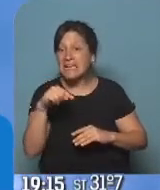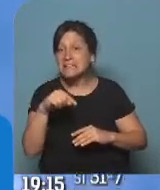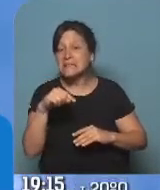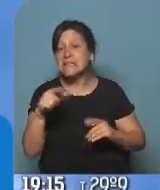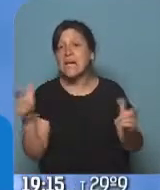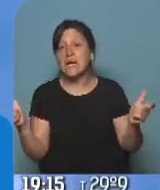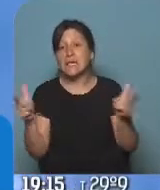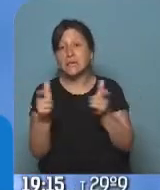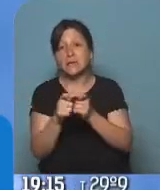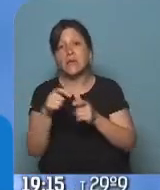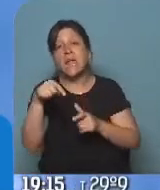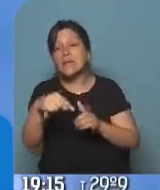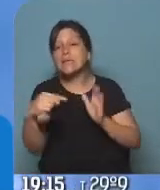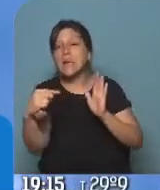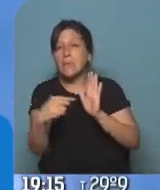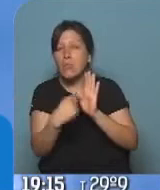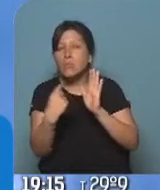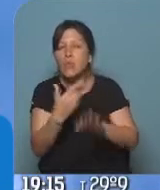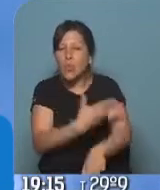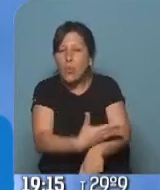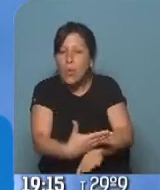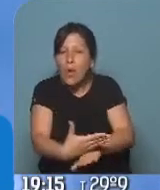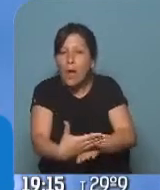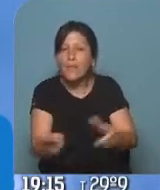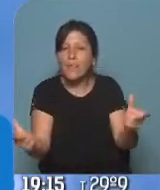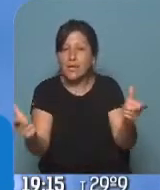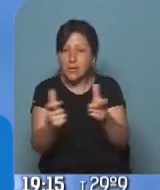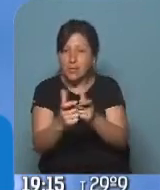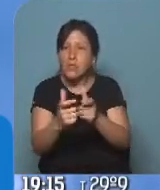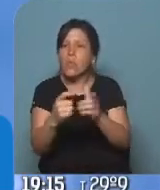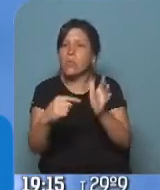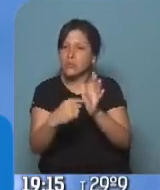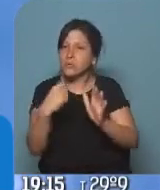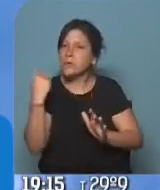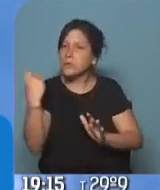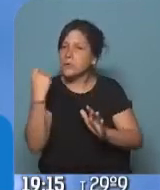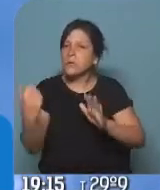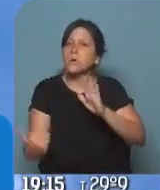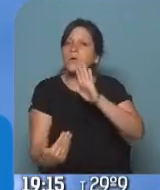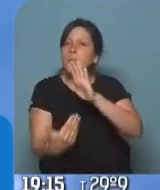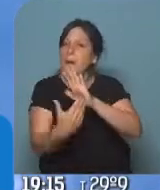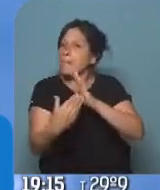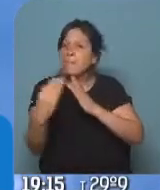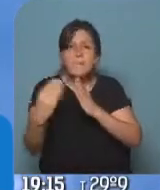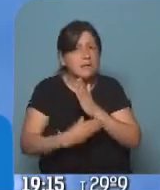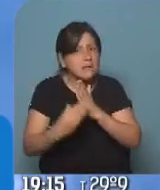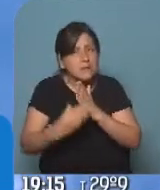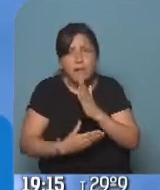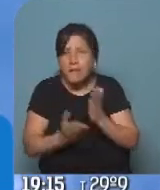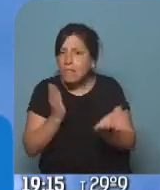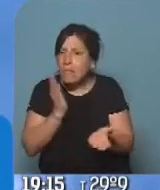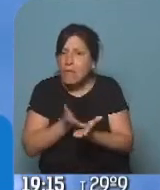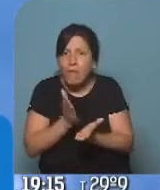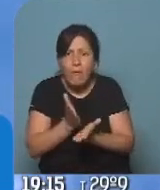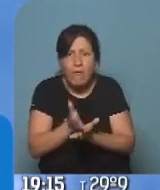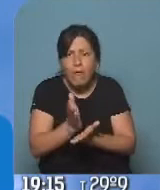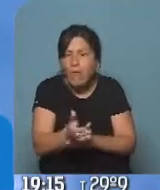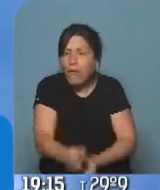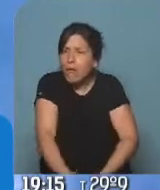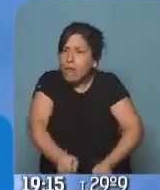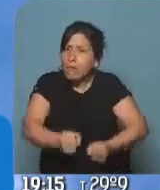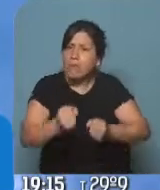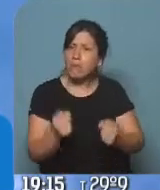un punto trascendente en la reunión de hoy. El Ministerio sigue con su posición de que no